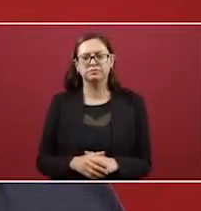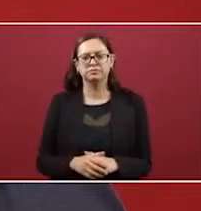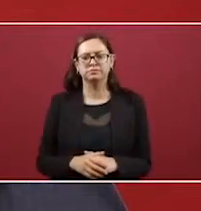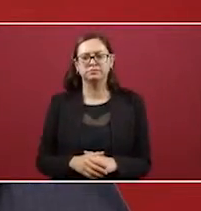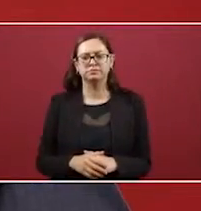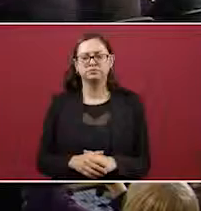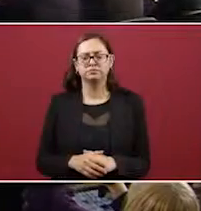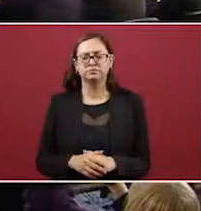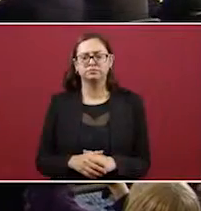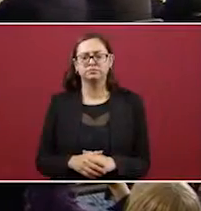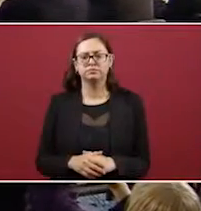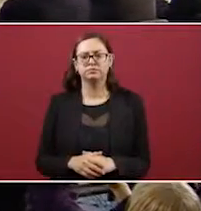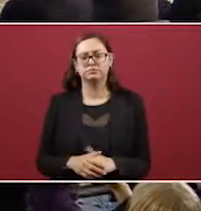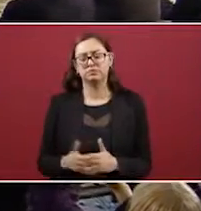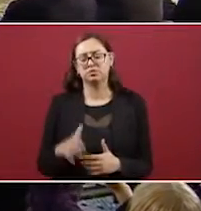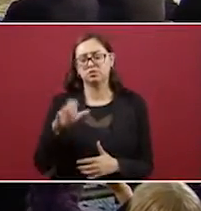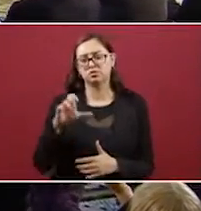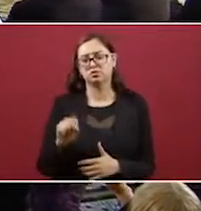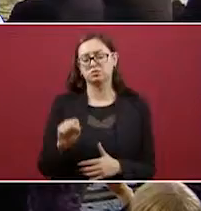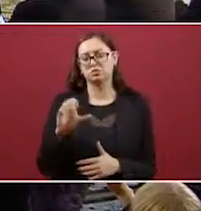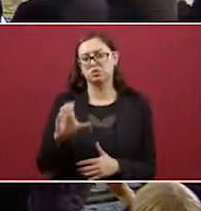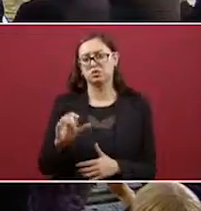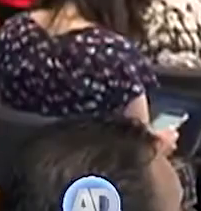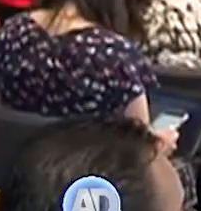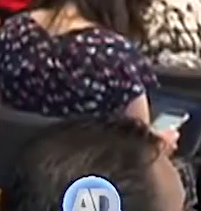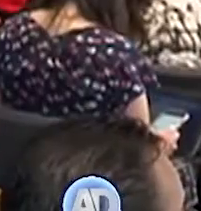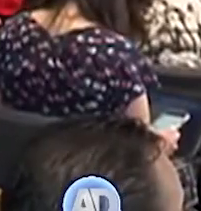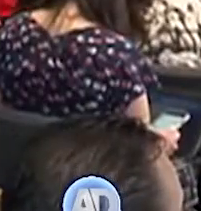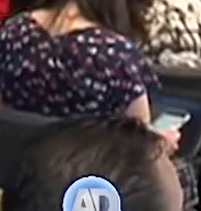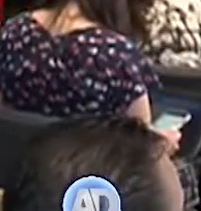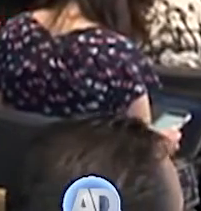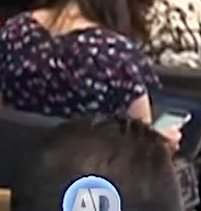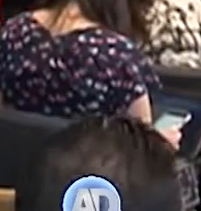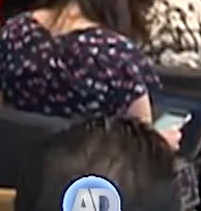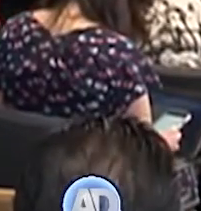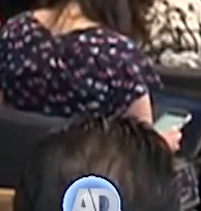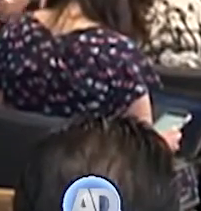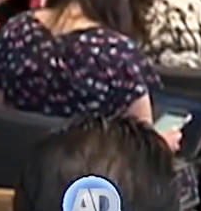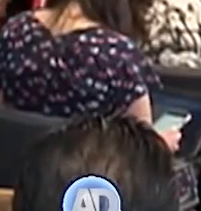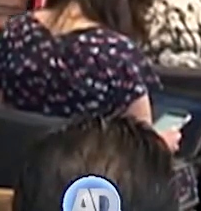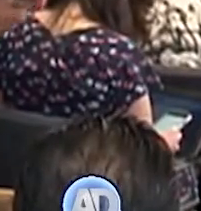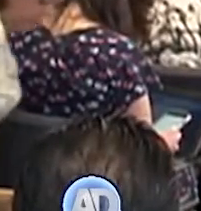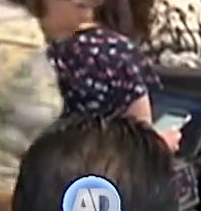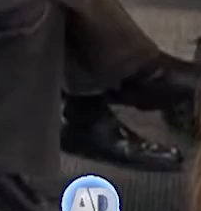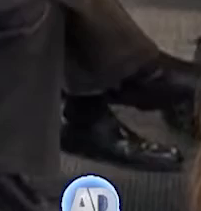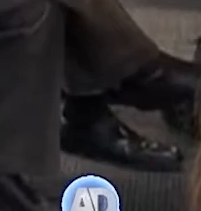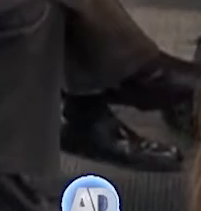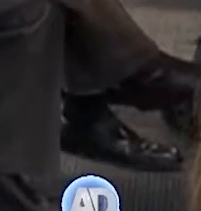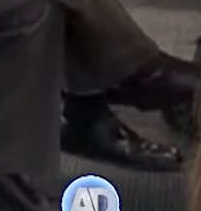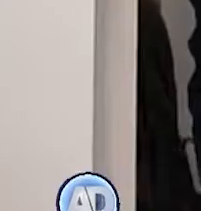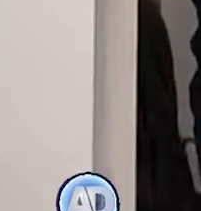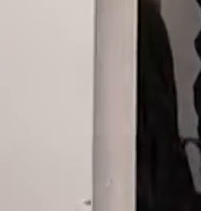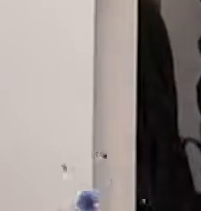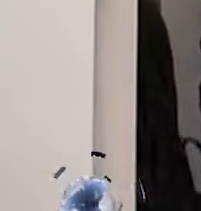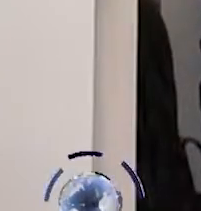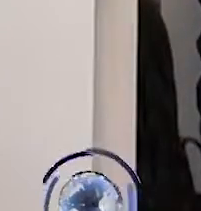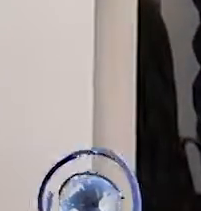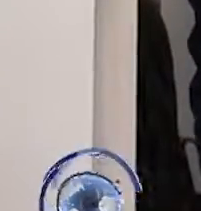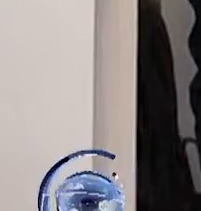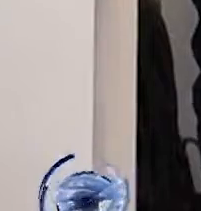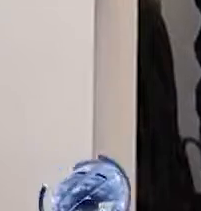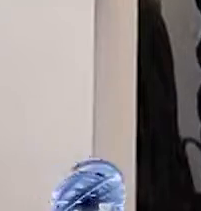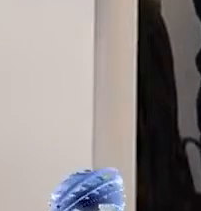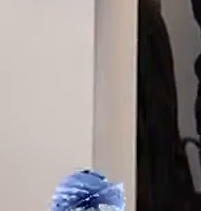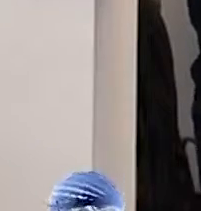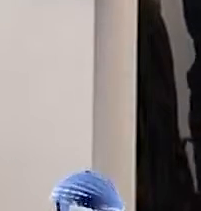refrendó que no faltara el respeto a los medios y aseguró que no habrá persecuciones ni se cortará la libertad de expresión atribuye este